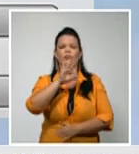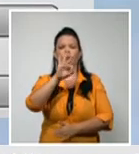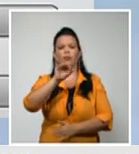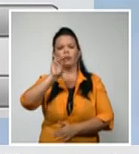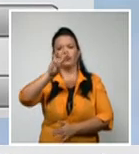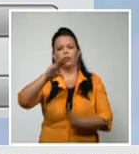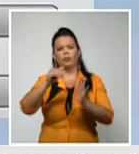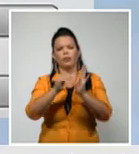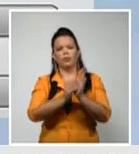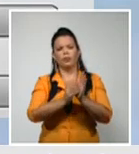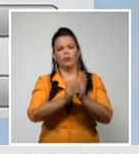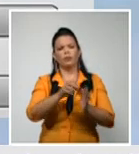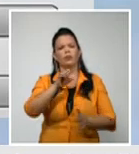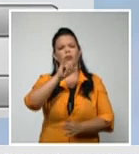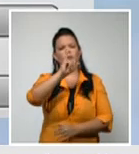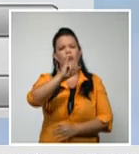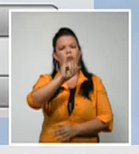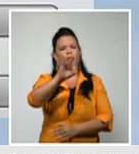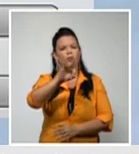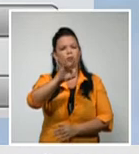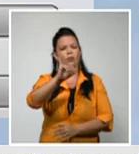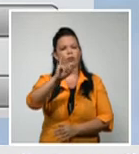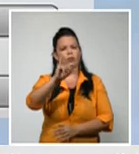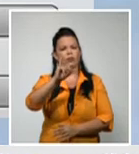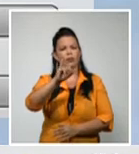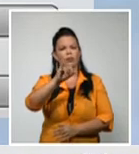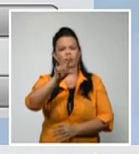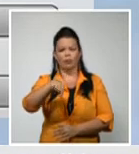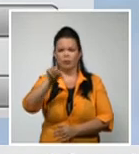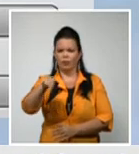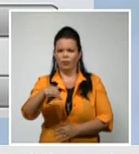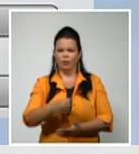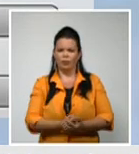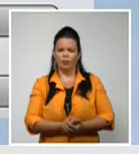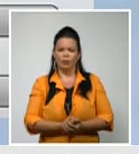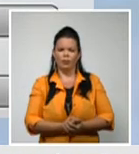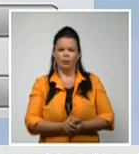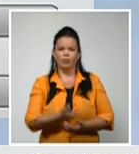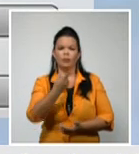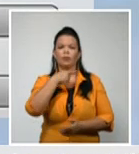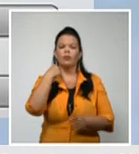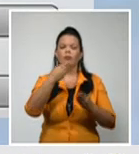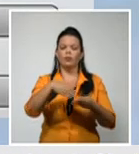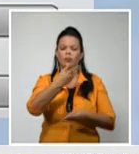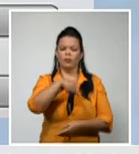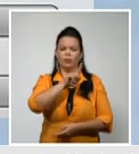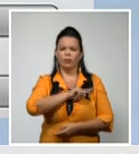10.883.086 casos, una cifra elevada, y fallecieron ayer en nuestra región